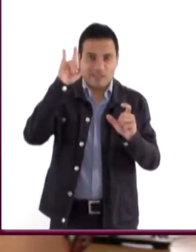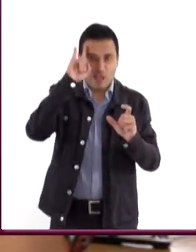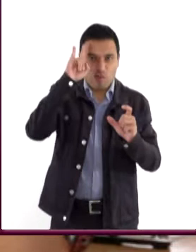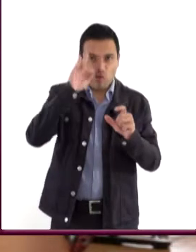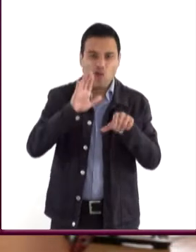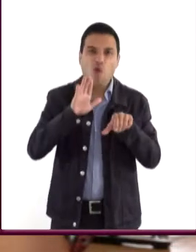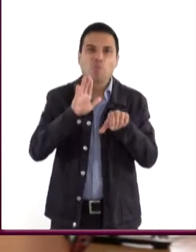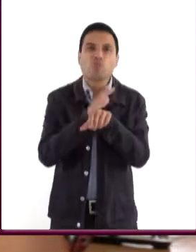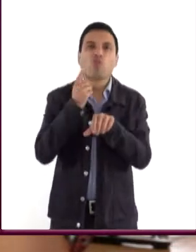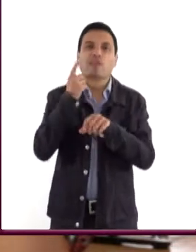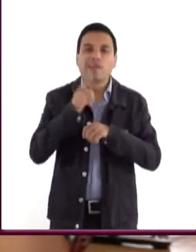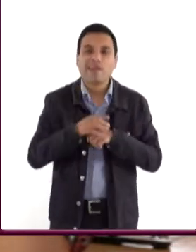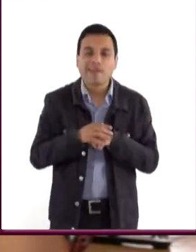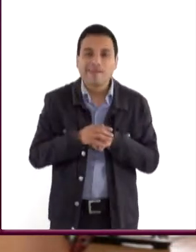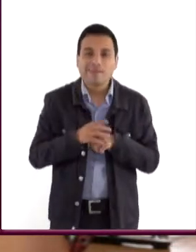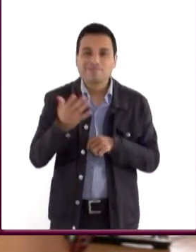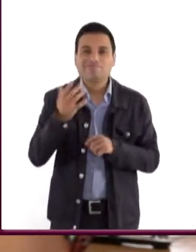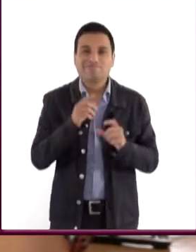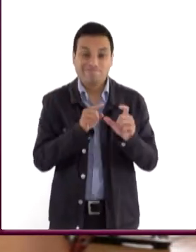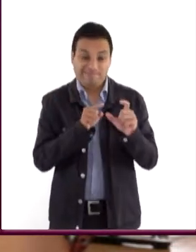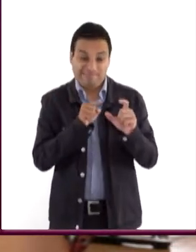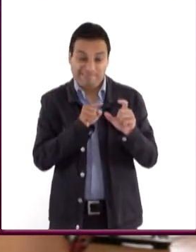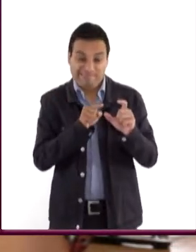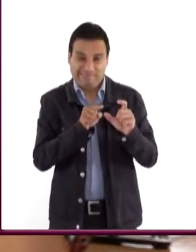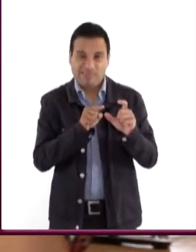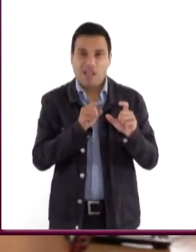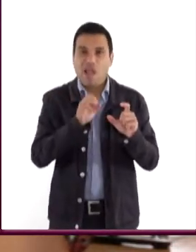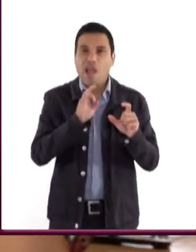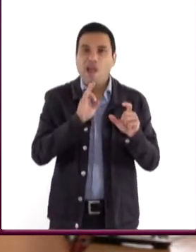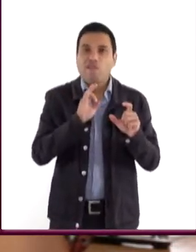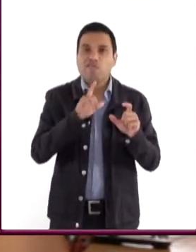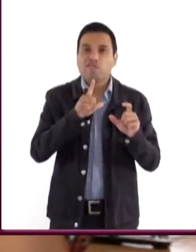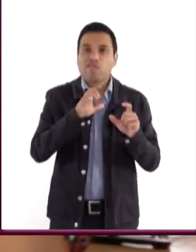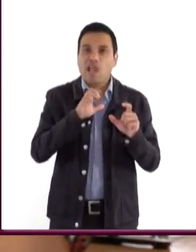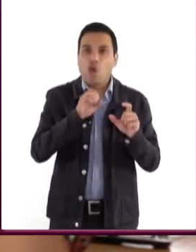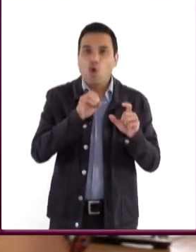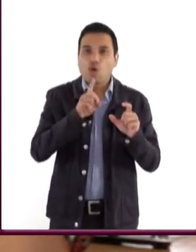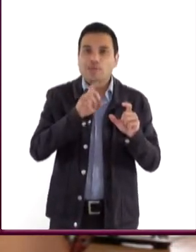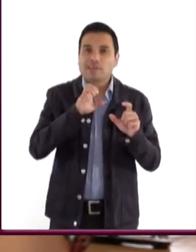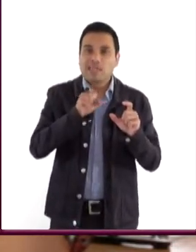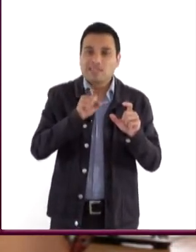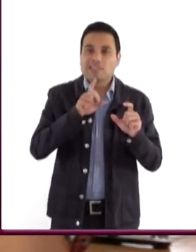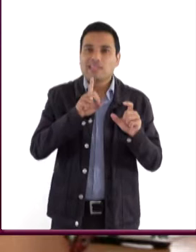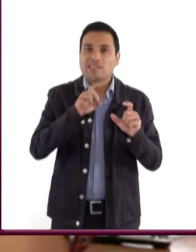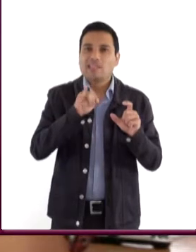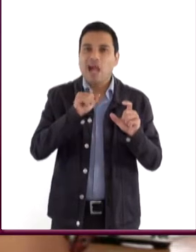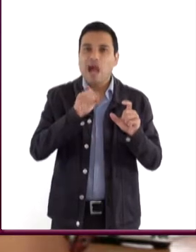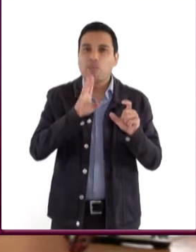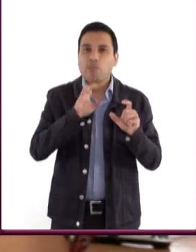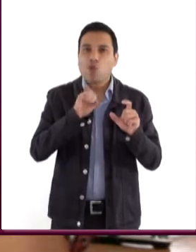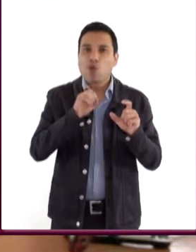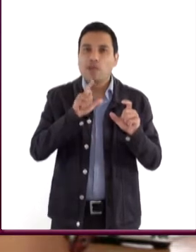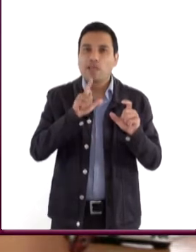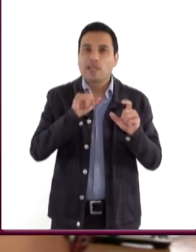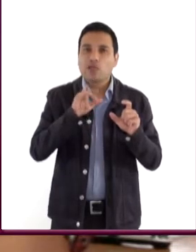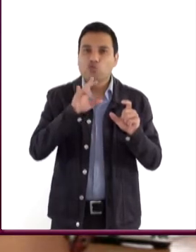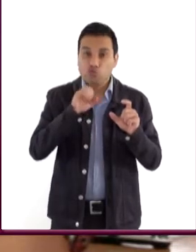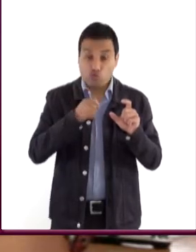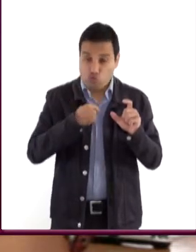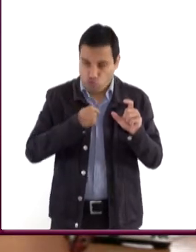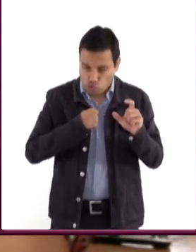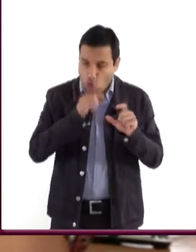especie es eh, Phleodes diabolicus. Y yo creo, desde mi punto de